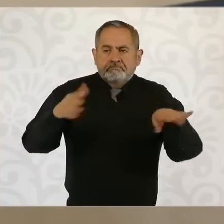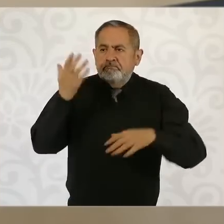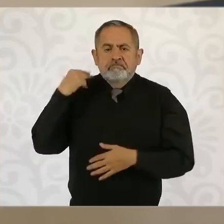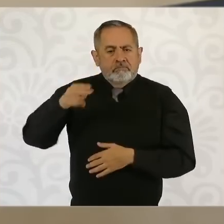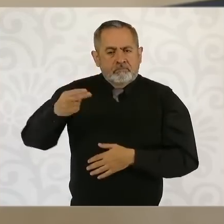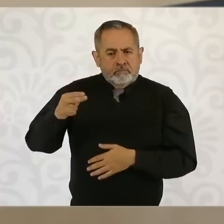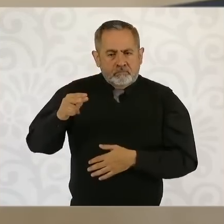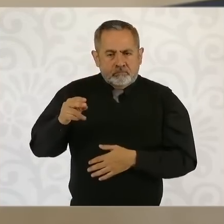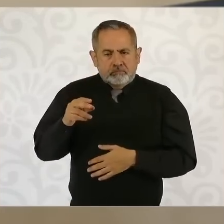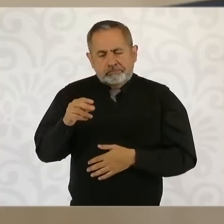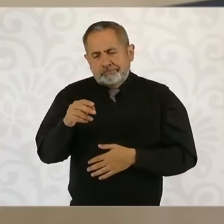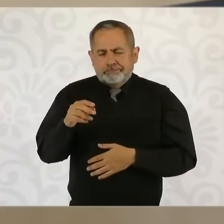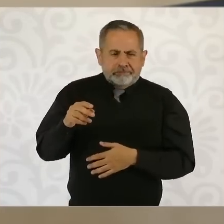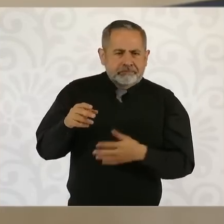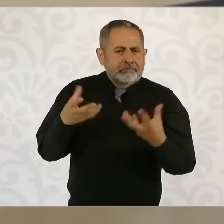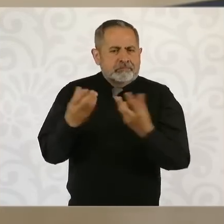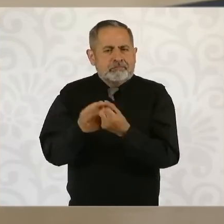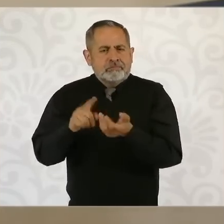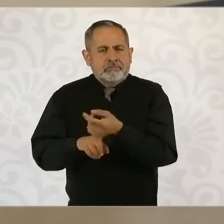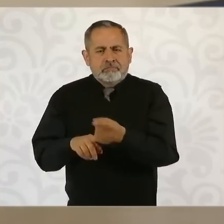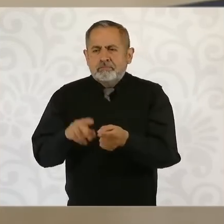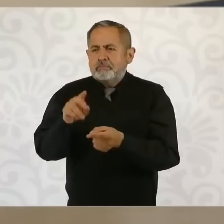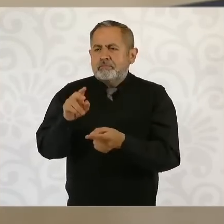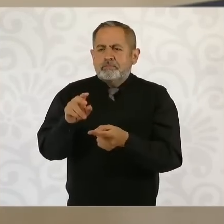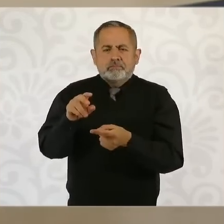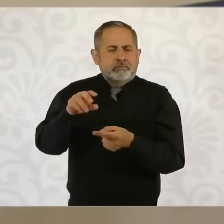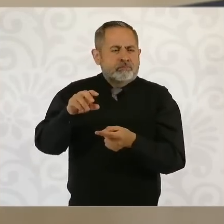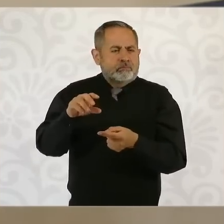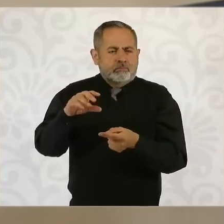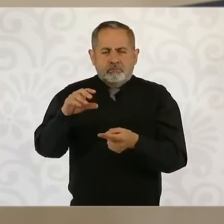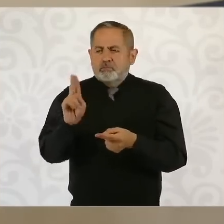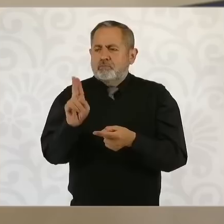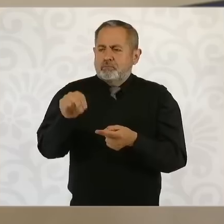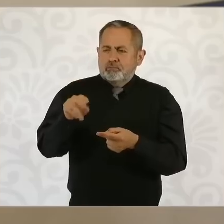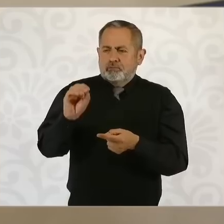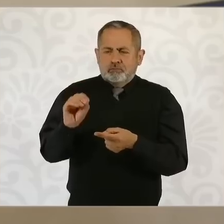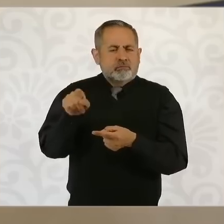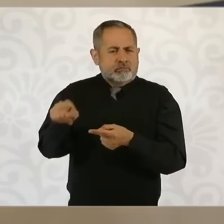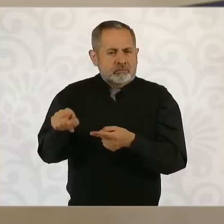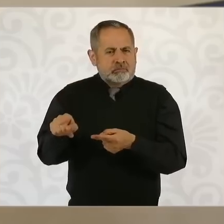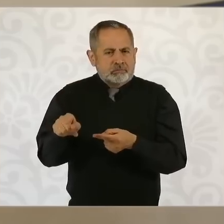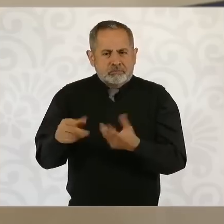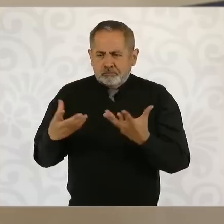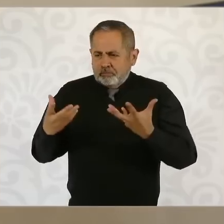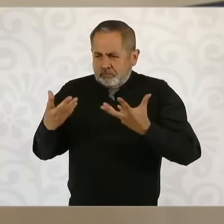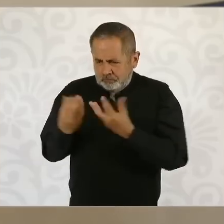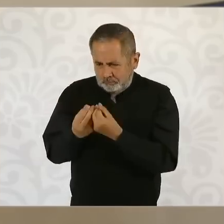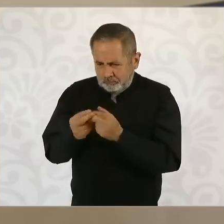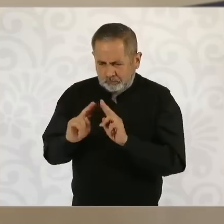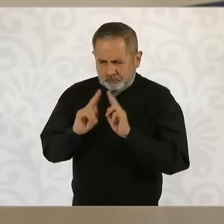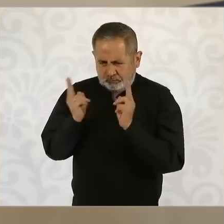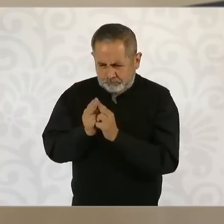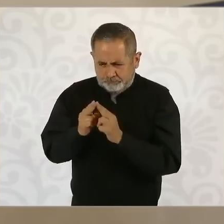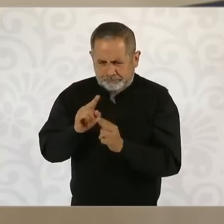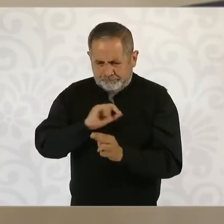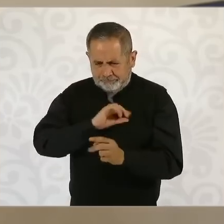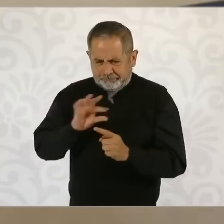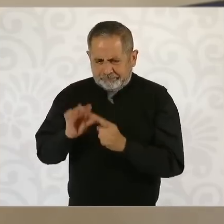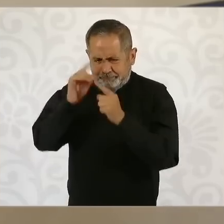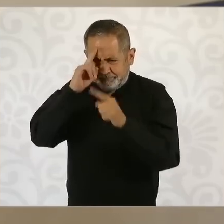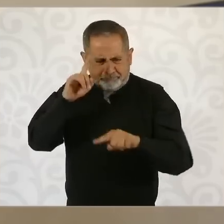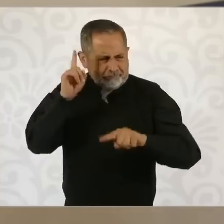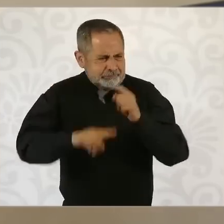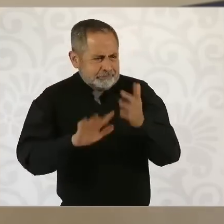conformó la UNO, que es de una unidad especial de élite para combatir lo que es